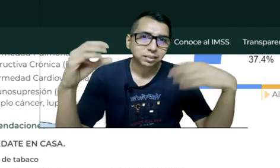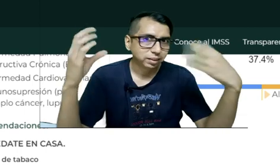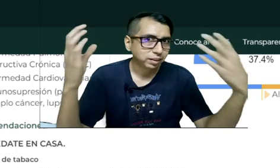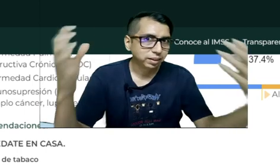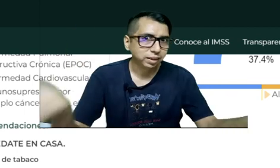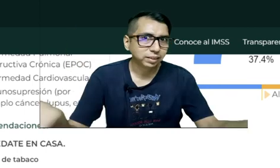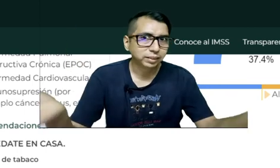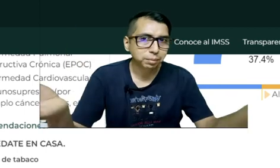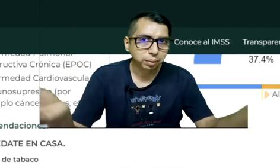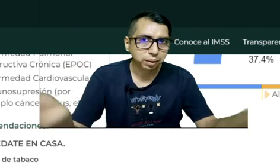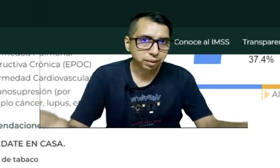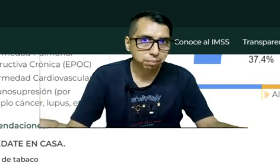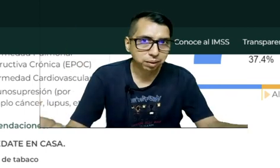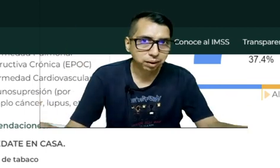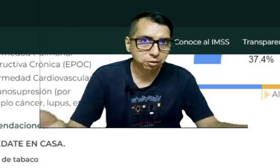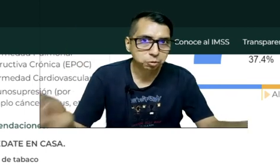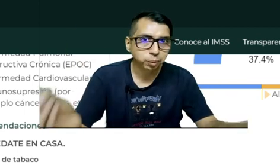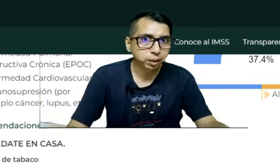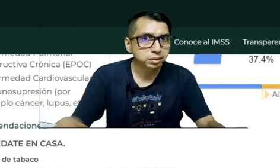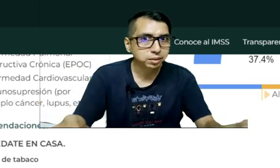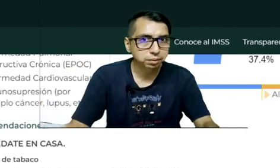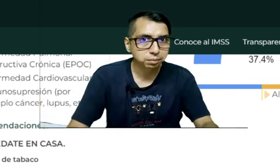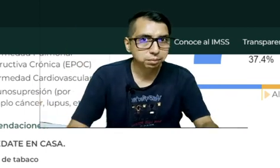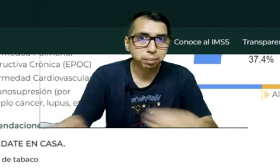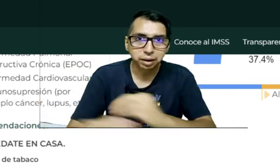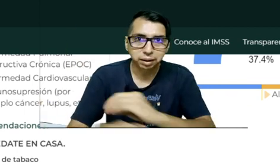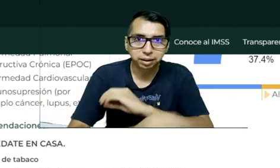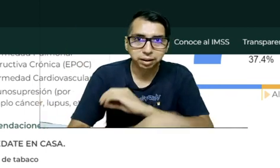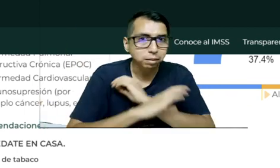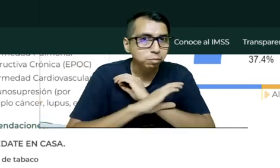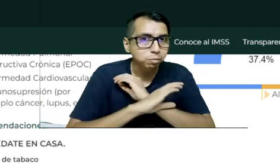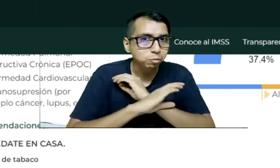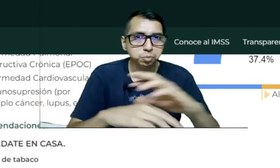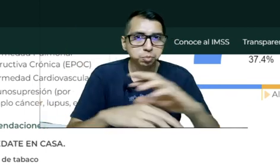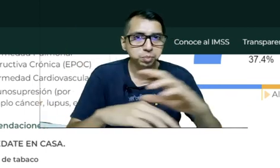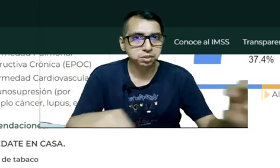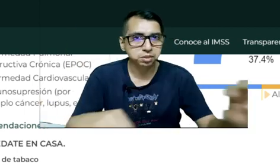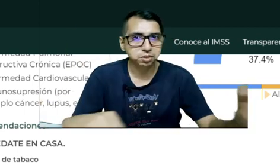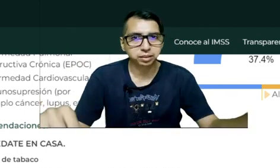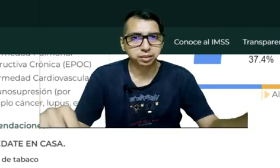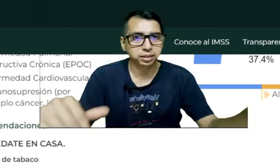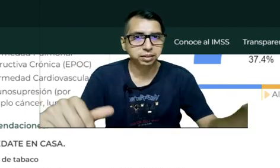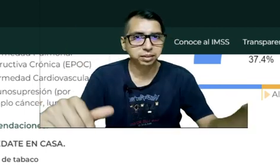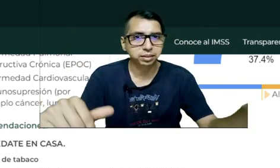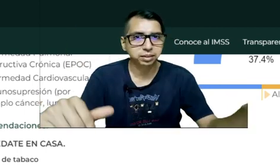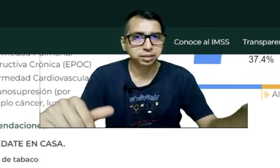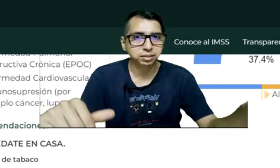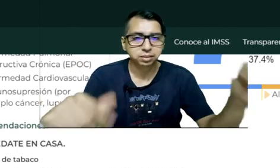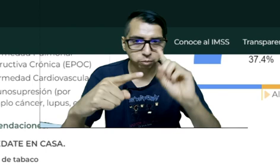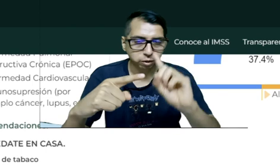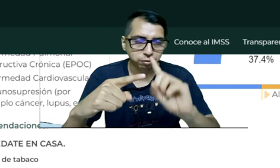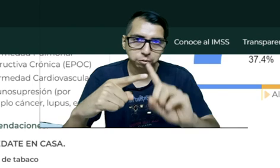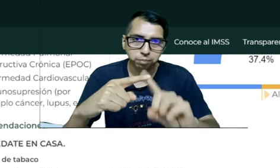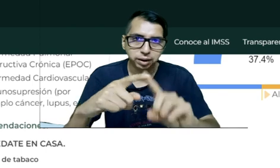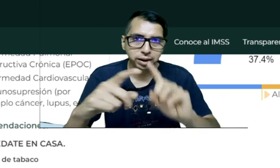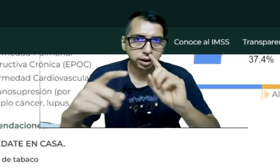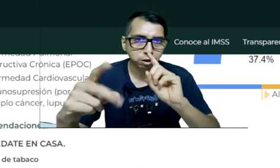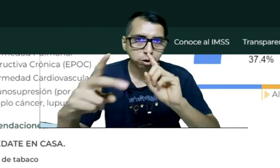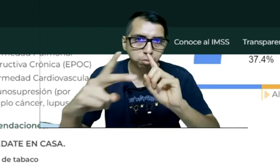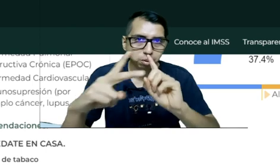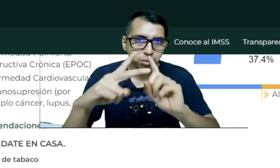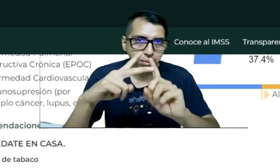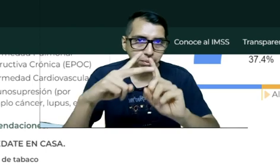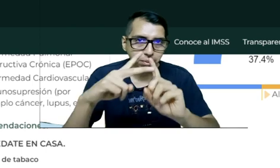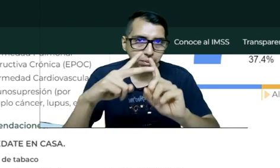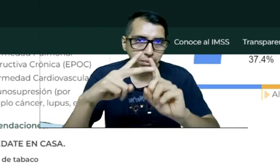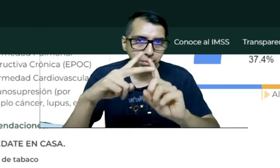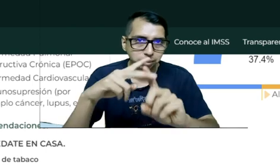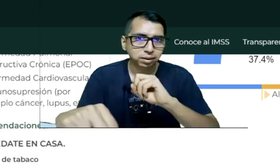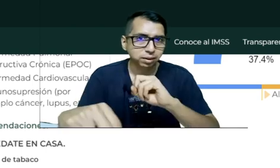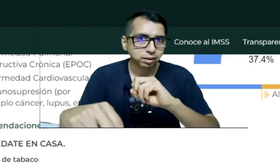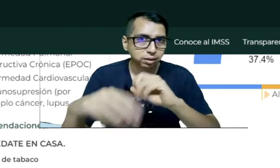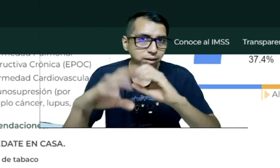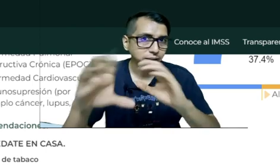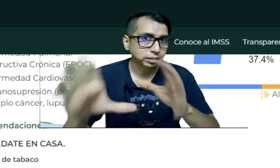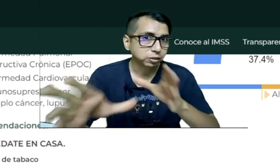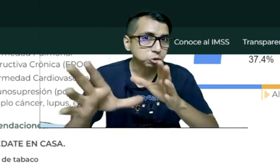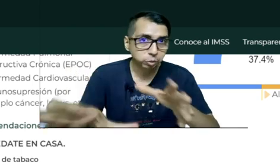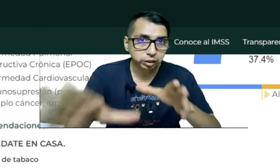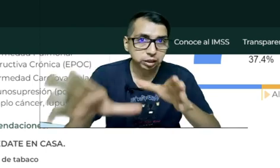de que esta pandemia nos puede servir para dejar muchos vicios atrás como el fumar como el beber